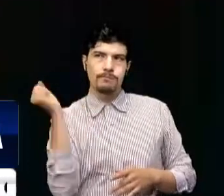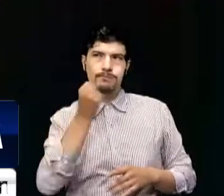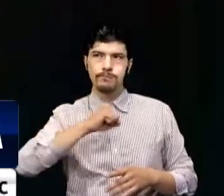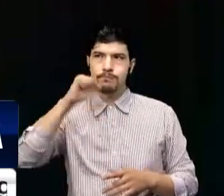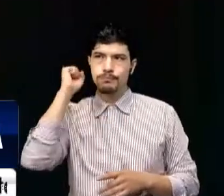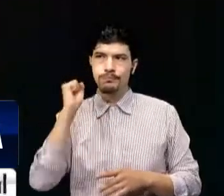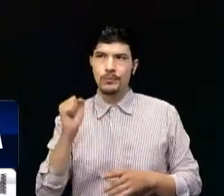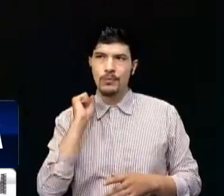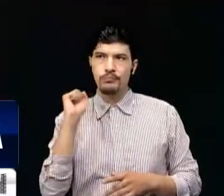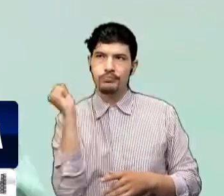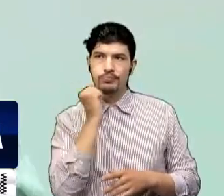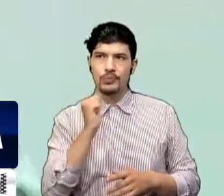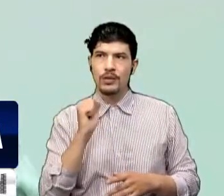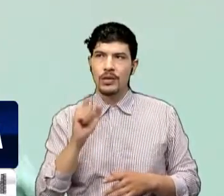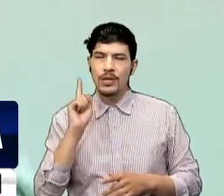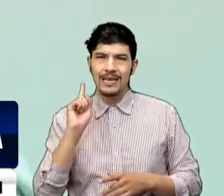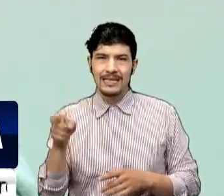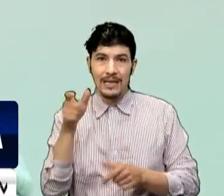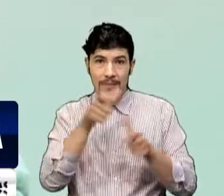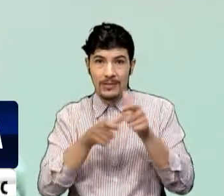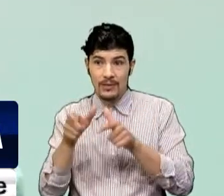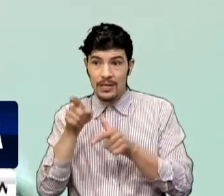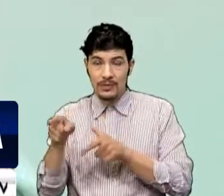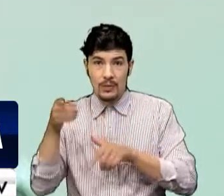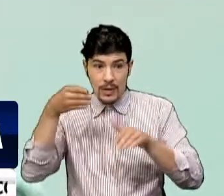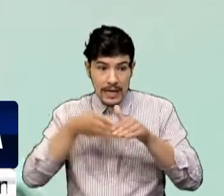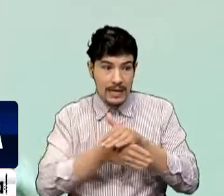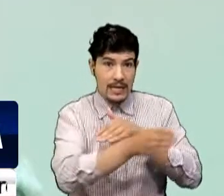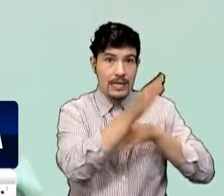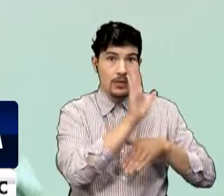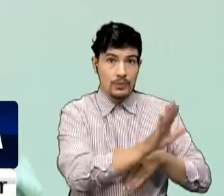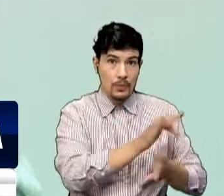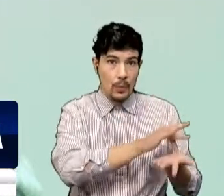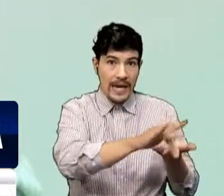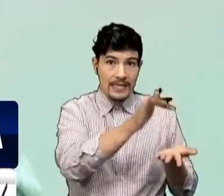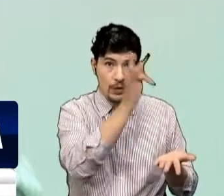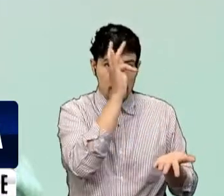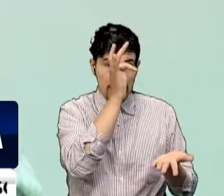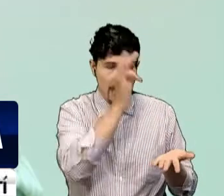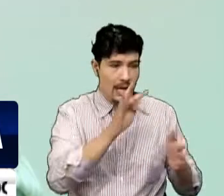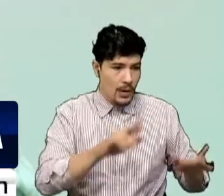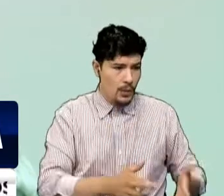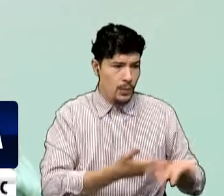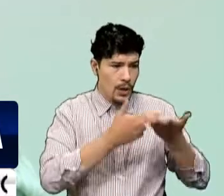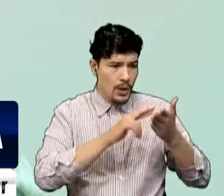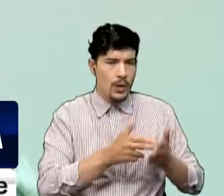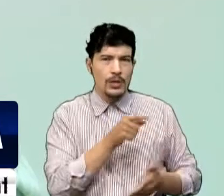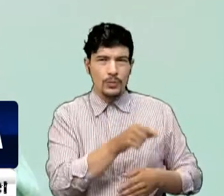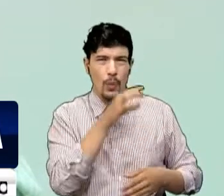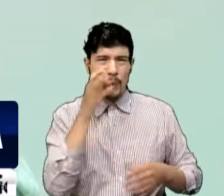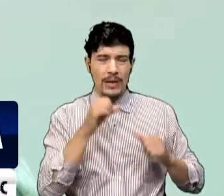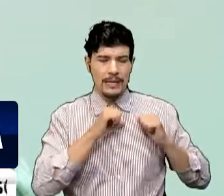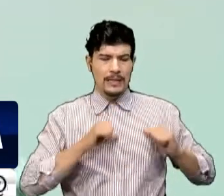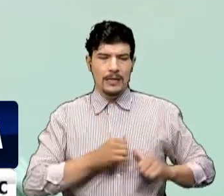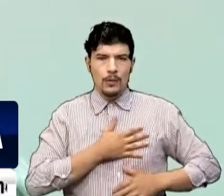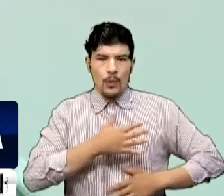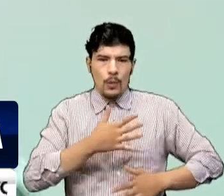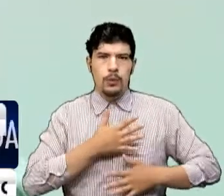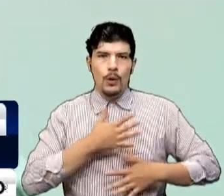arma blanca. El paciente se entra a servicio de reanimación, es atendido, entra en paro